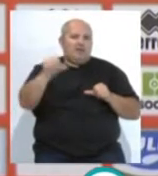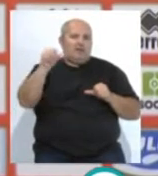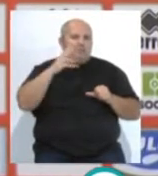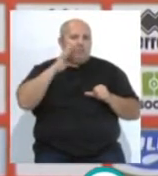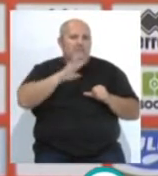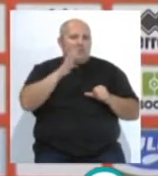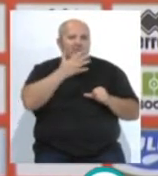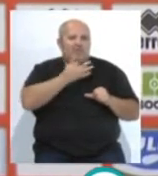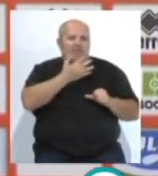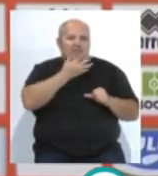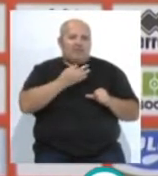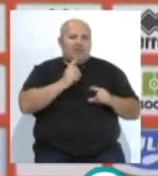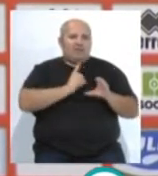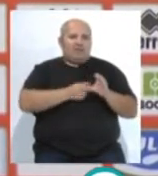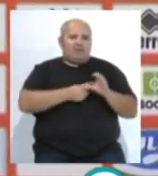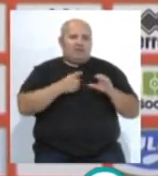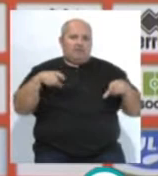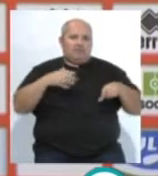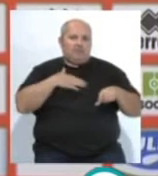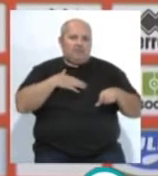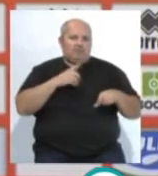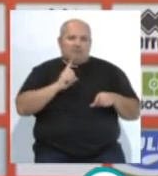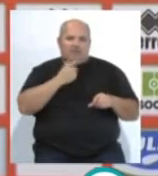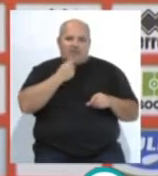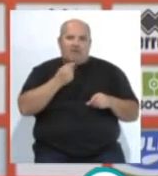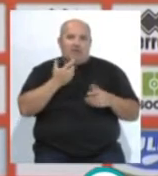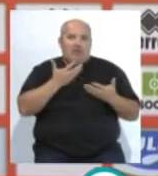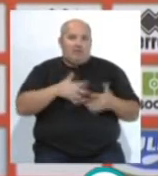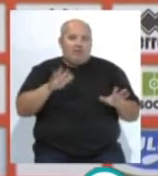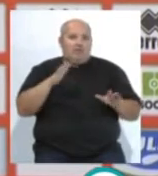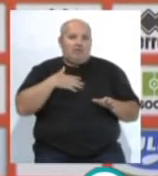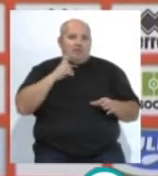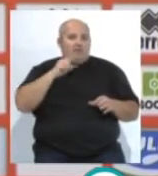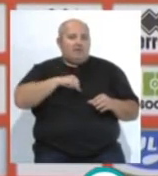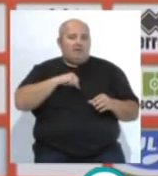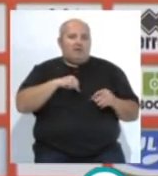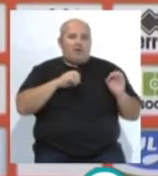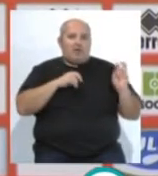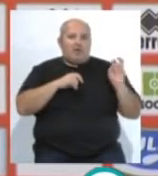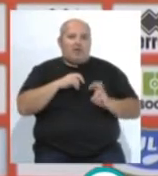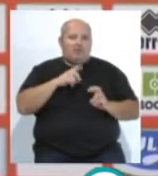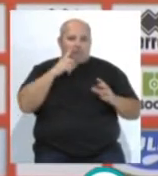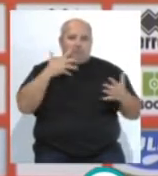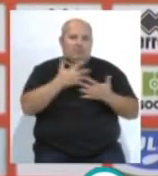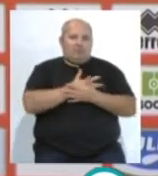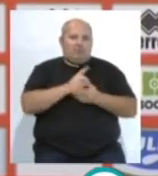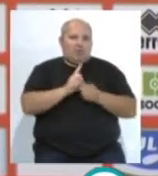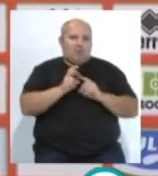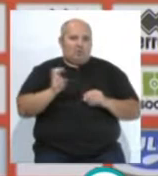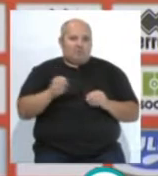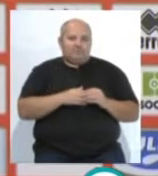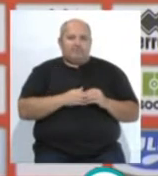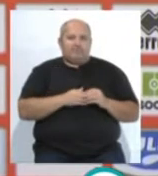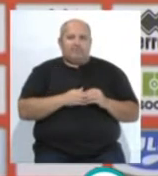que parece más fácil que contra Extremadura y en casa. Seguro que a lo mejor llevamos la sensación del de hoy y no tiene nada que ver con eso,